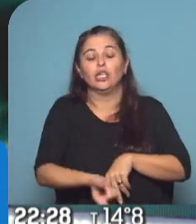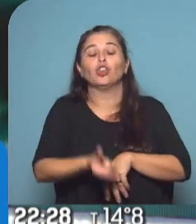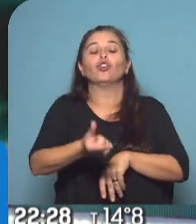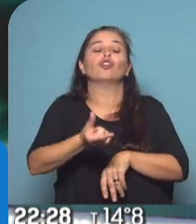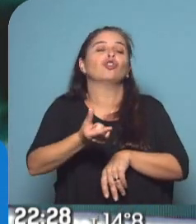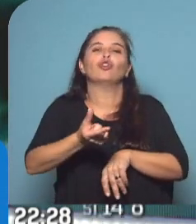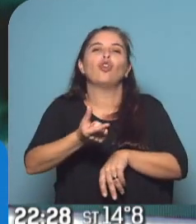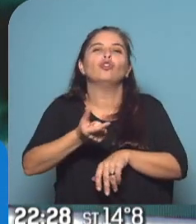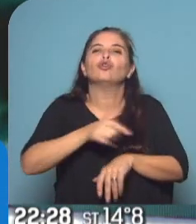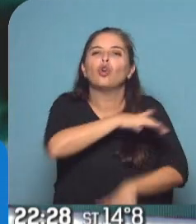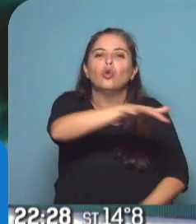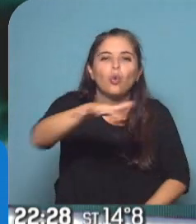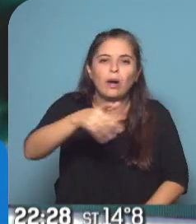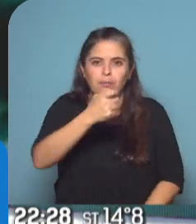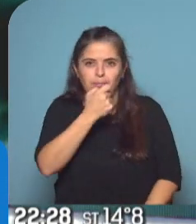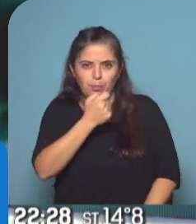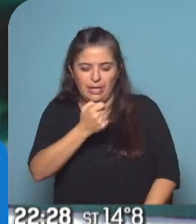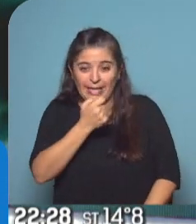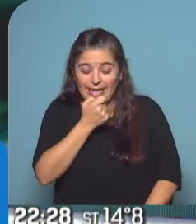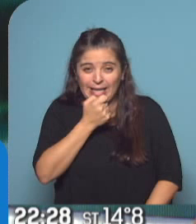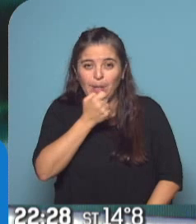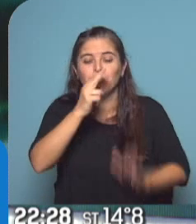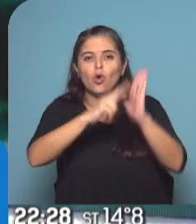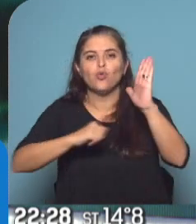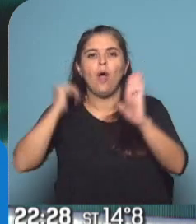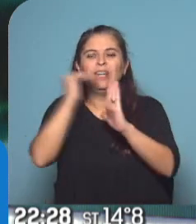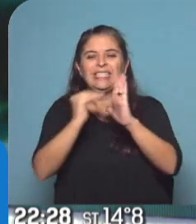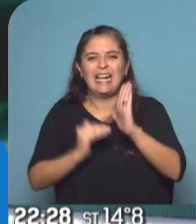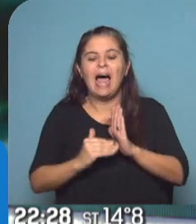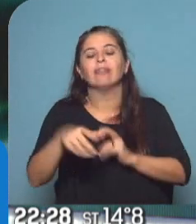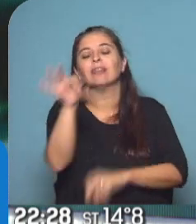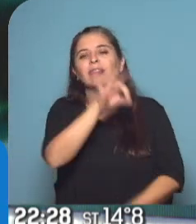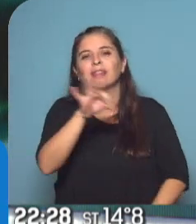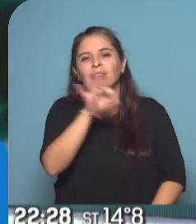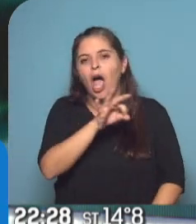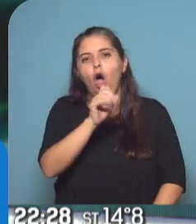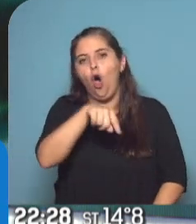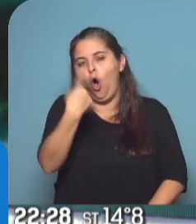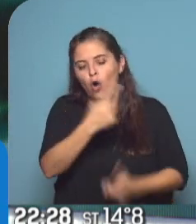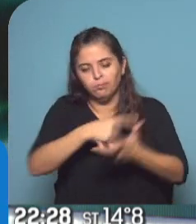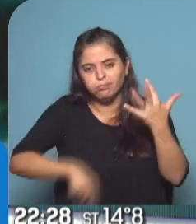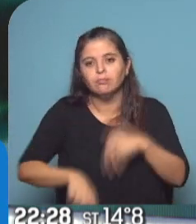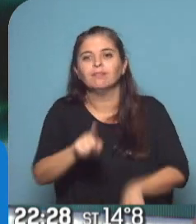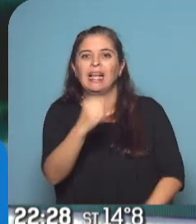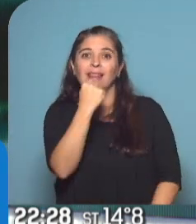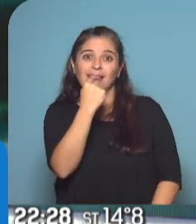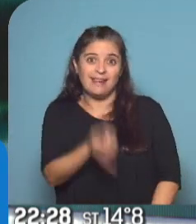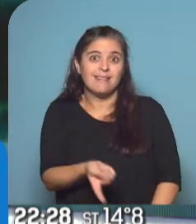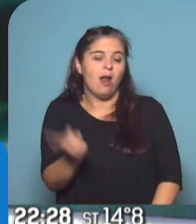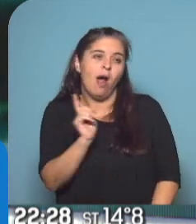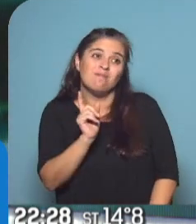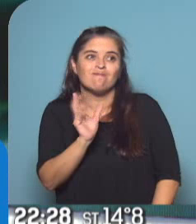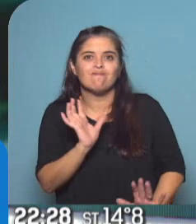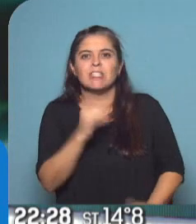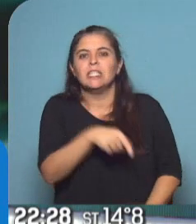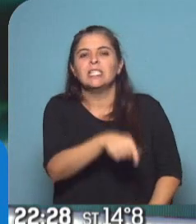se opusieron de alguna manera se dieron a la presión del gobierno de trump para que no incorporen esos equipos y hay otras regiones